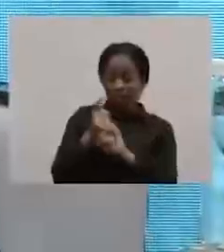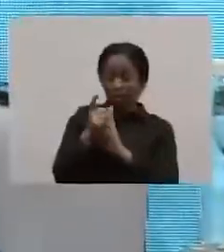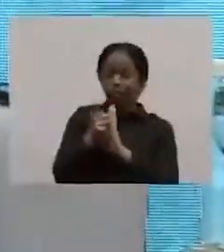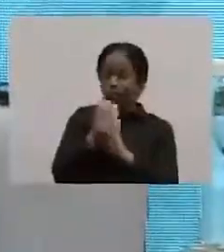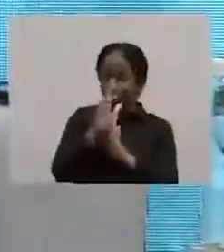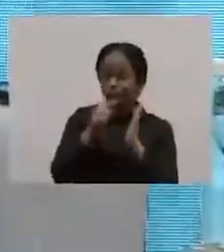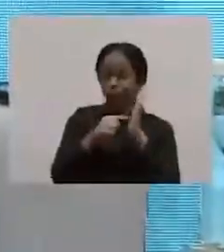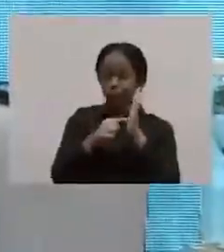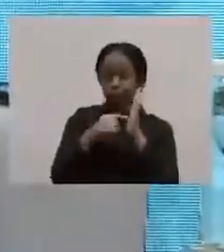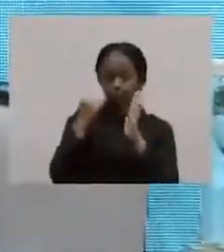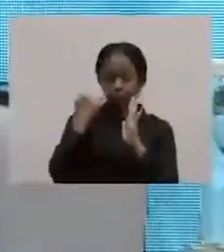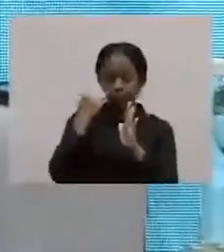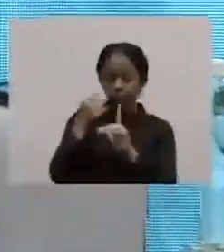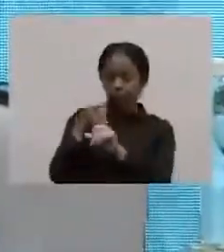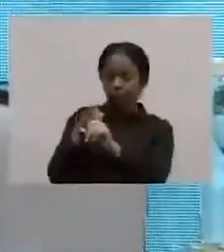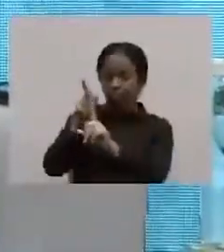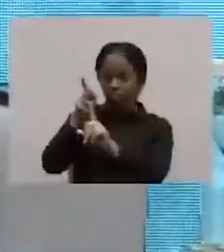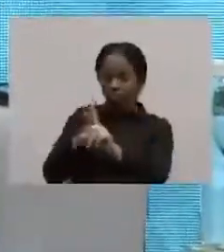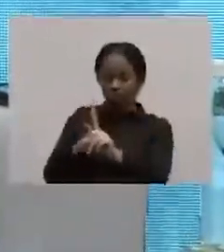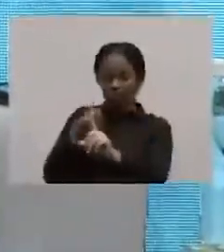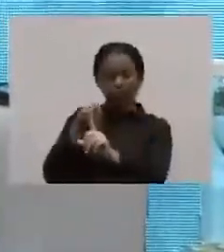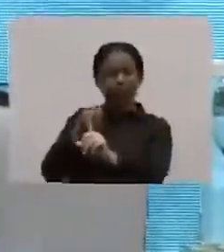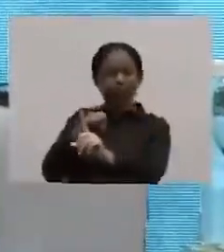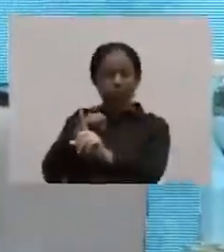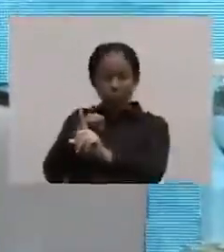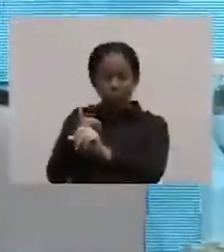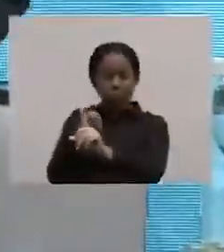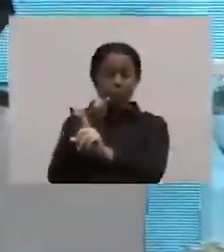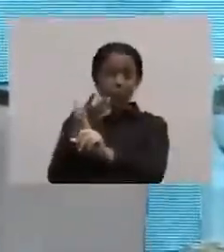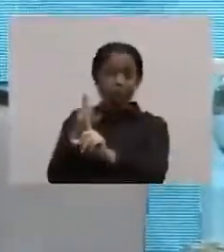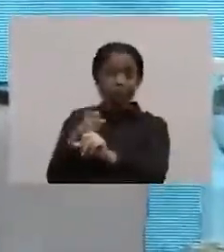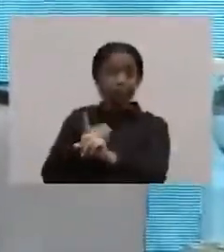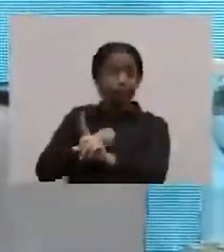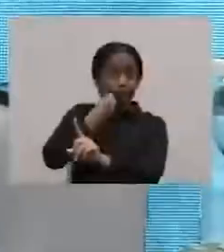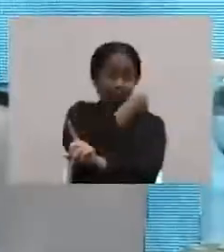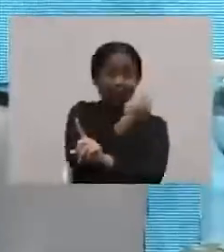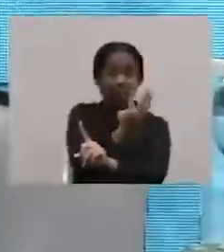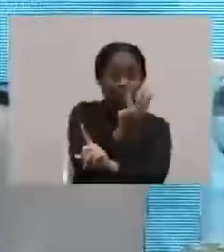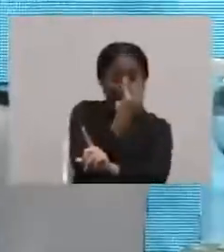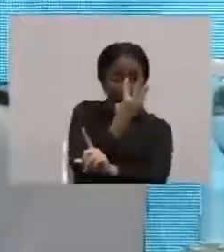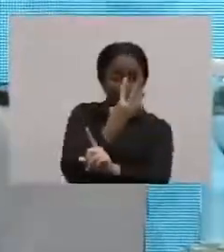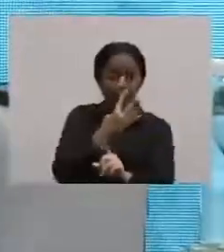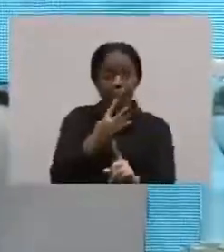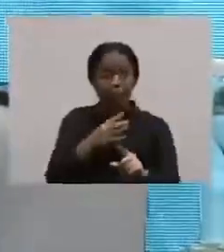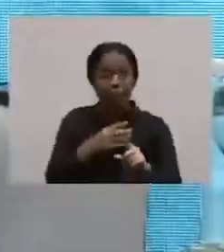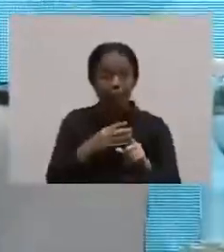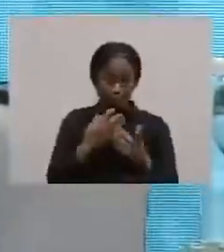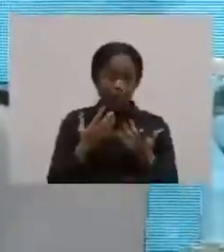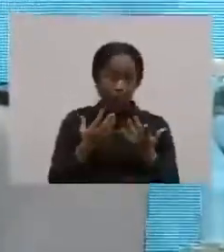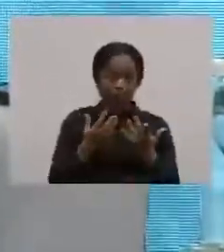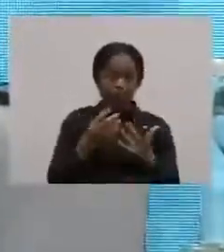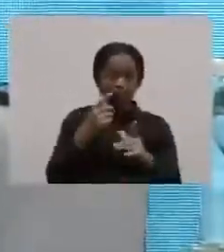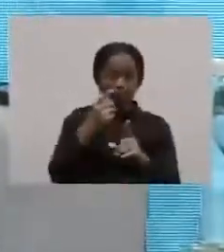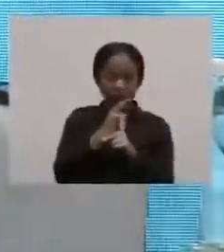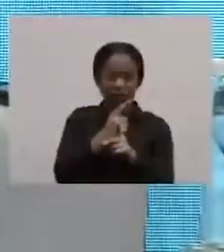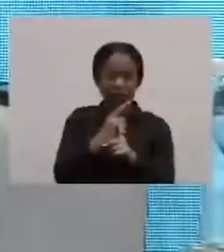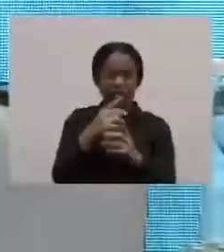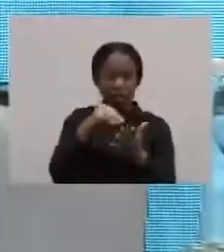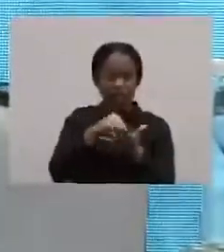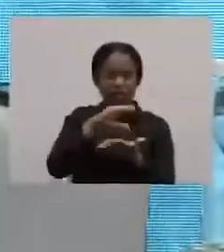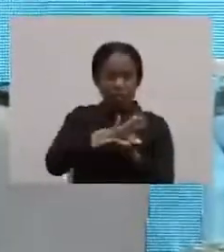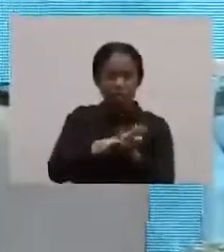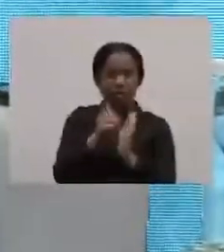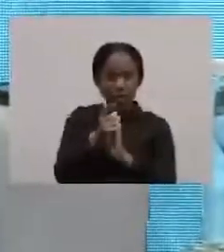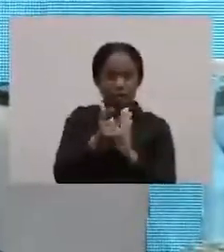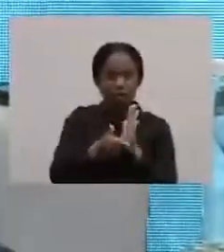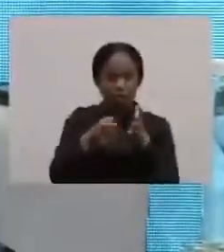gente tiene que pagar el daño que eso, además de la cárcel, no, lo tiene que pagar, y eso es parte del pagar el daño